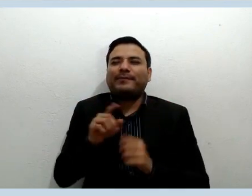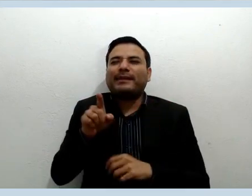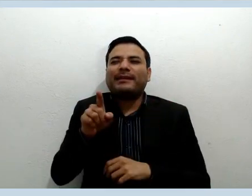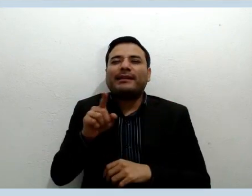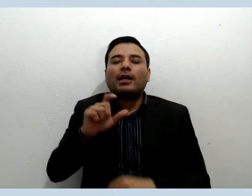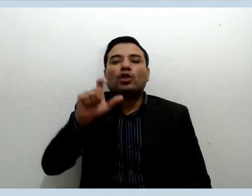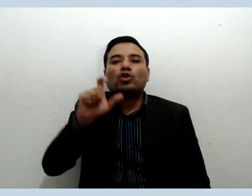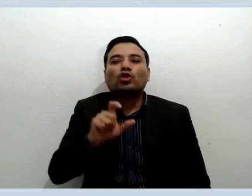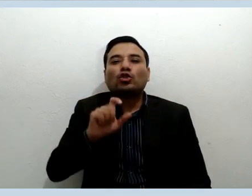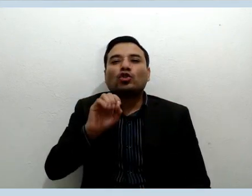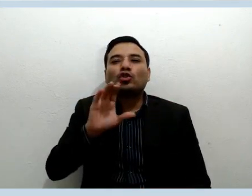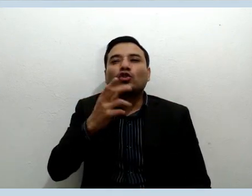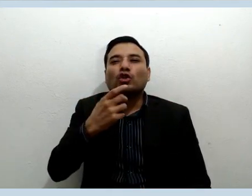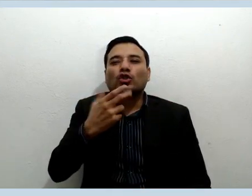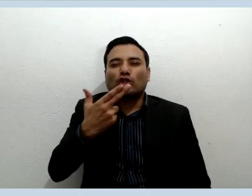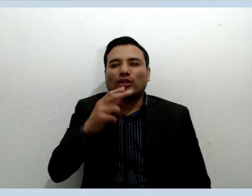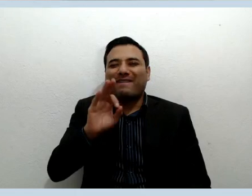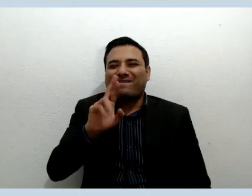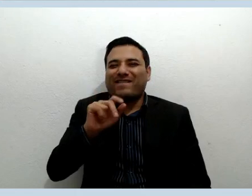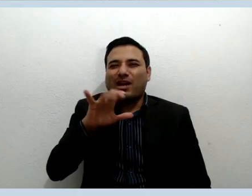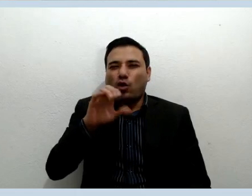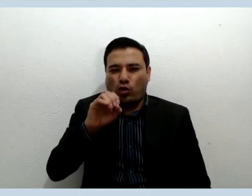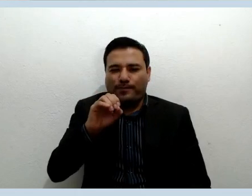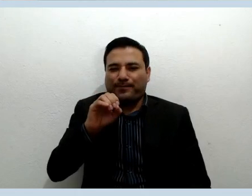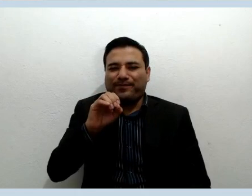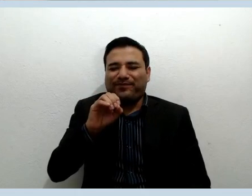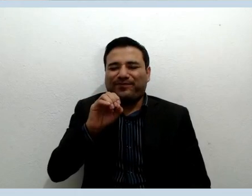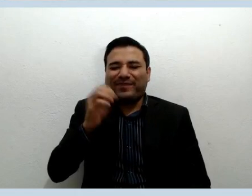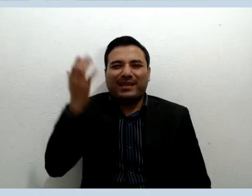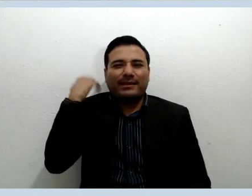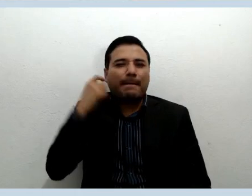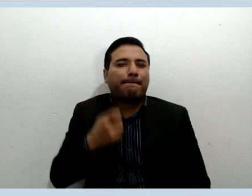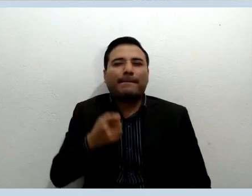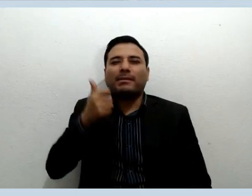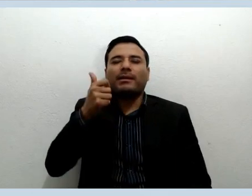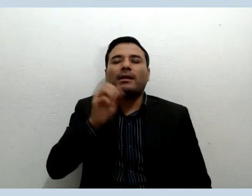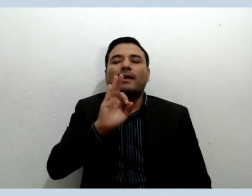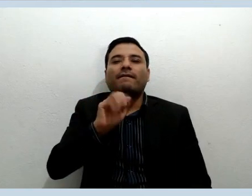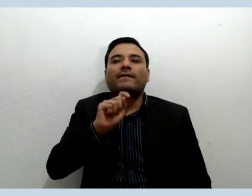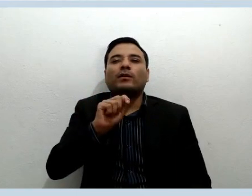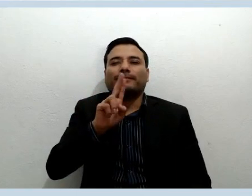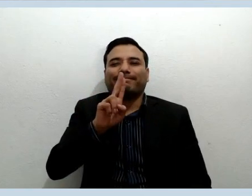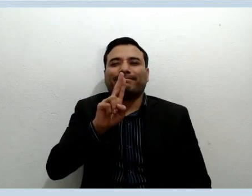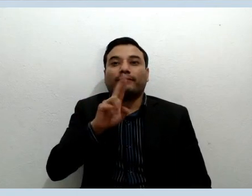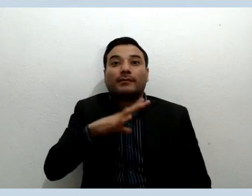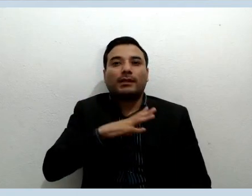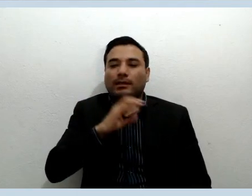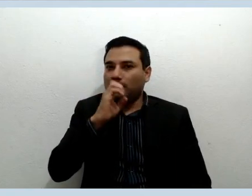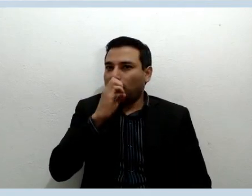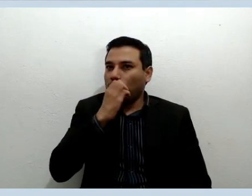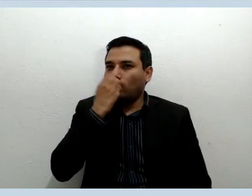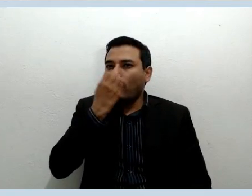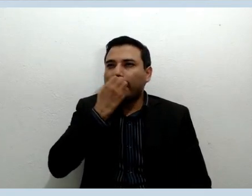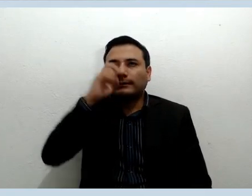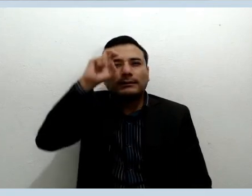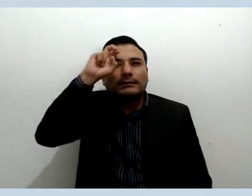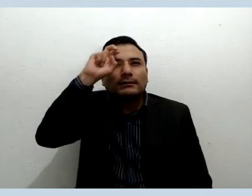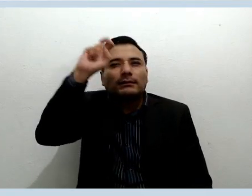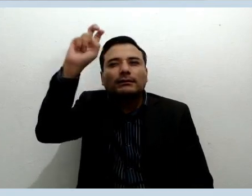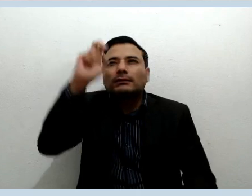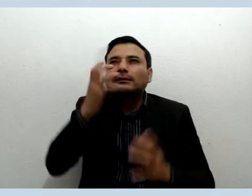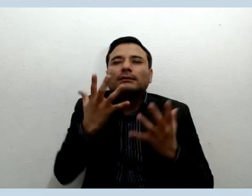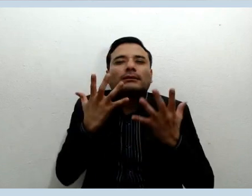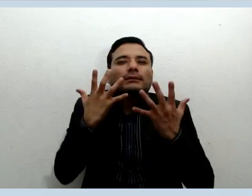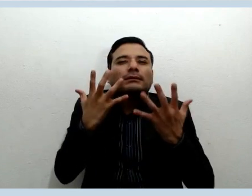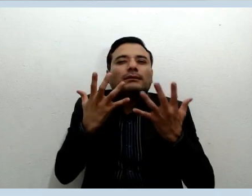escuelas recordé la una plática que tuvimos en el primer Fito sobre las escuelas imaginarias y pensaba